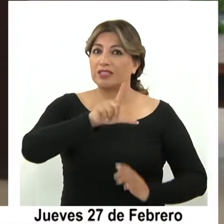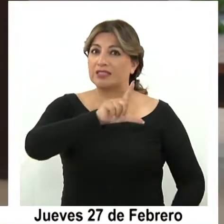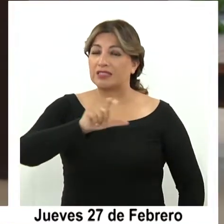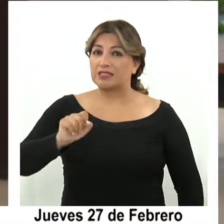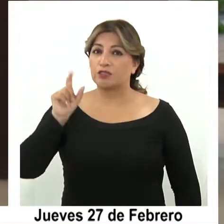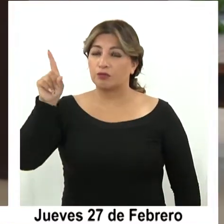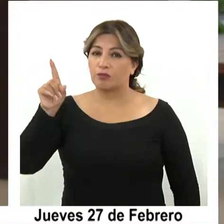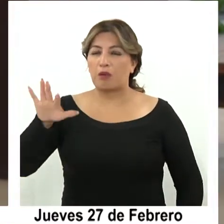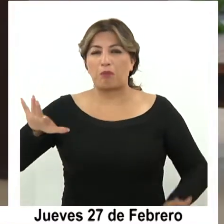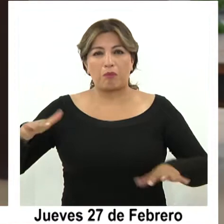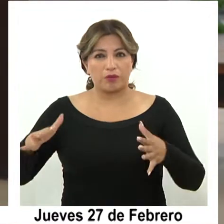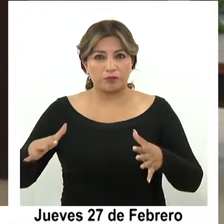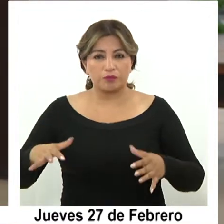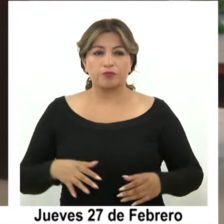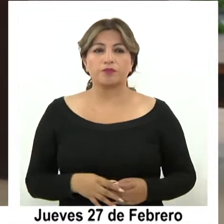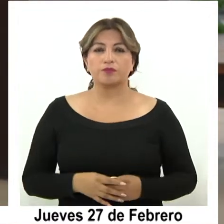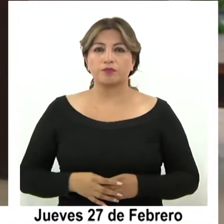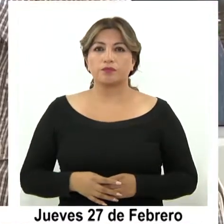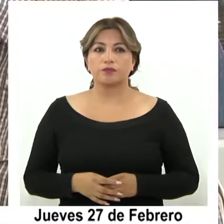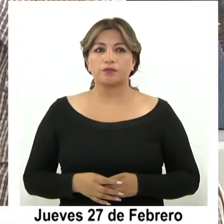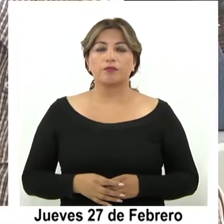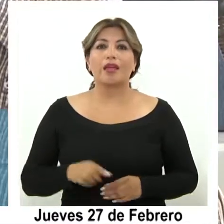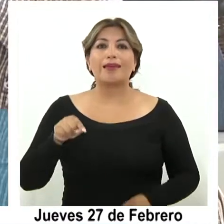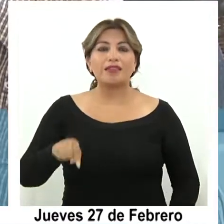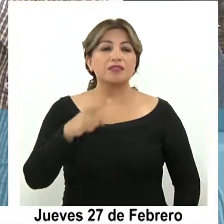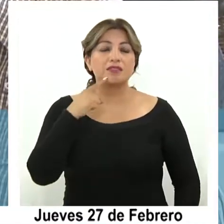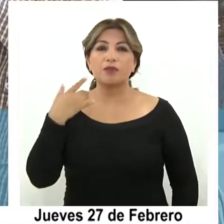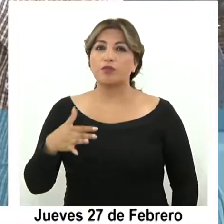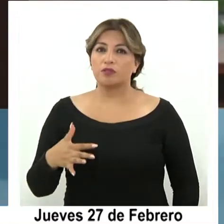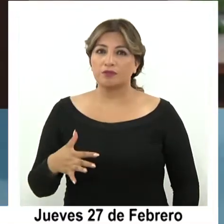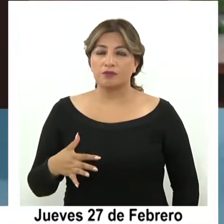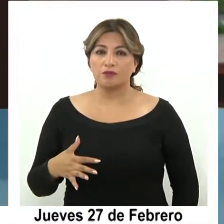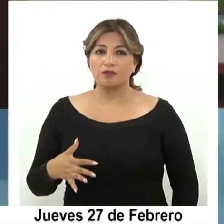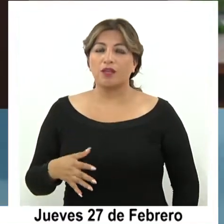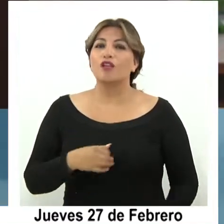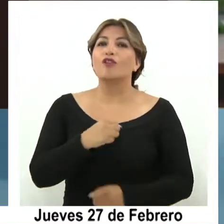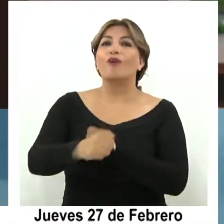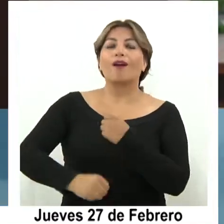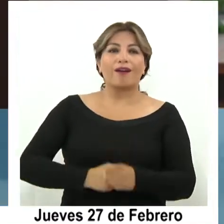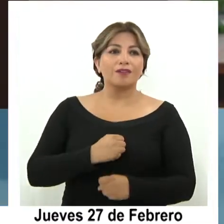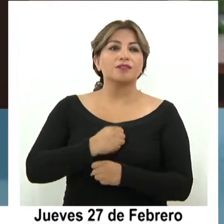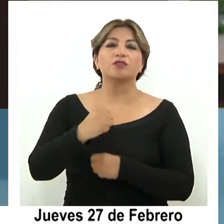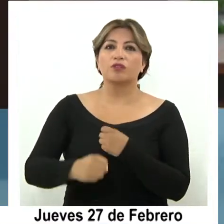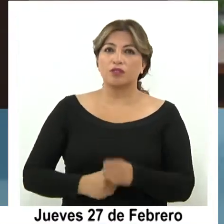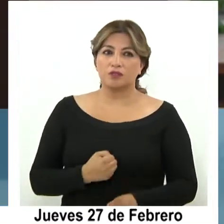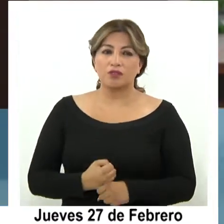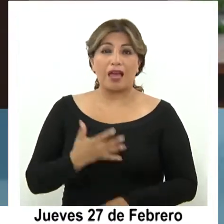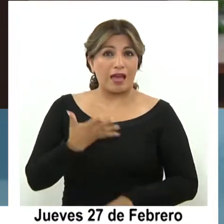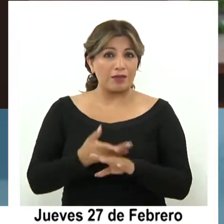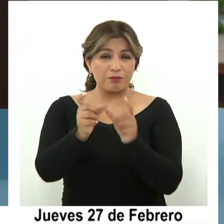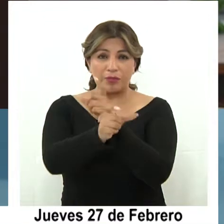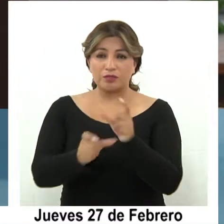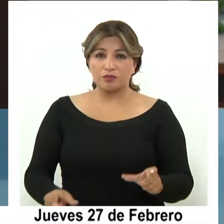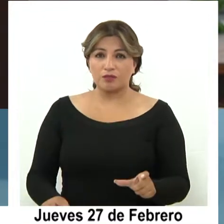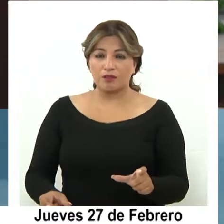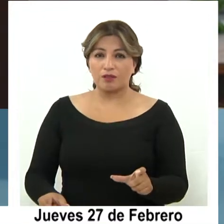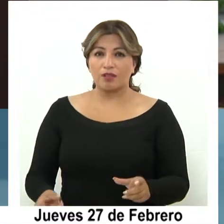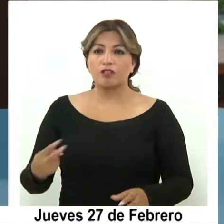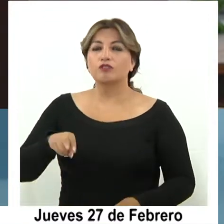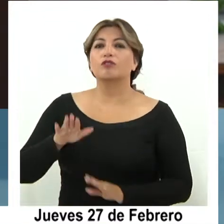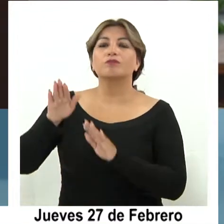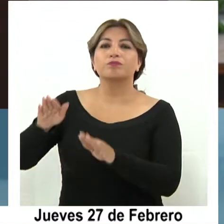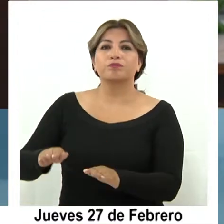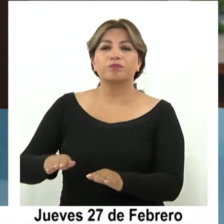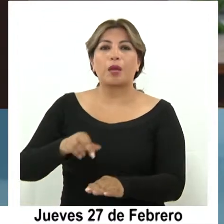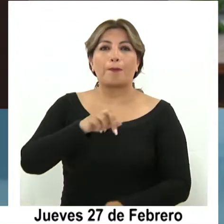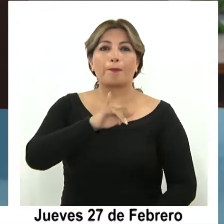los 700.000 pesos aproximadamente. Ya. Aquí lo que importa es la cantidad de años cotizados. De hecho, van a haber personas que son